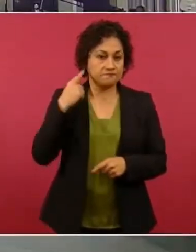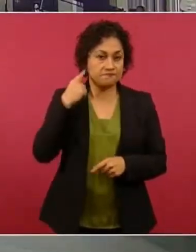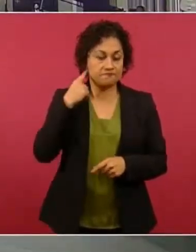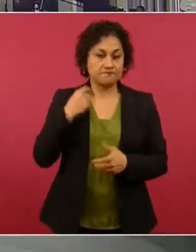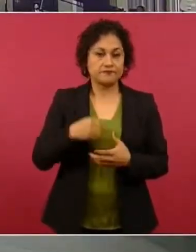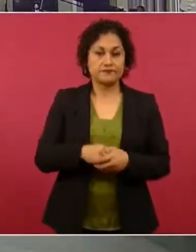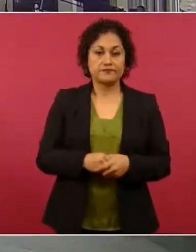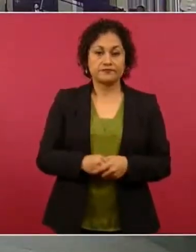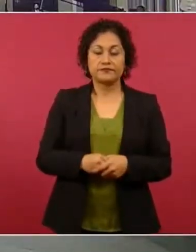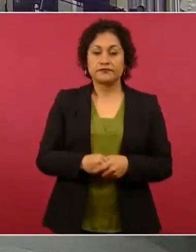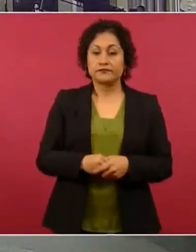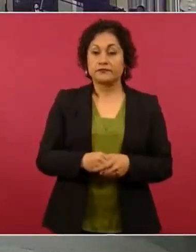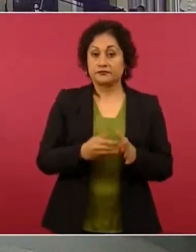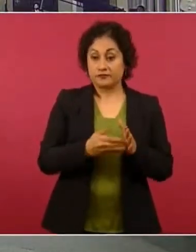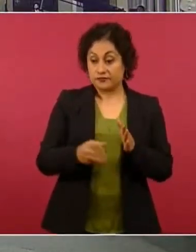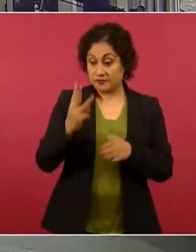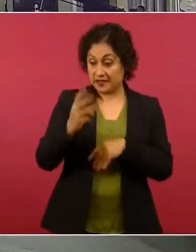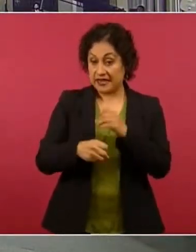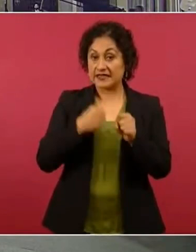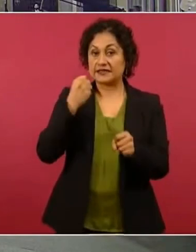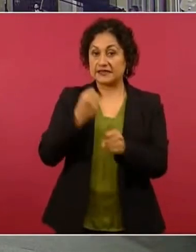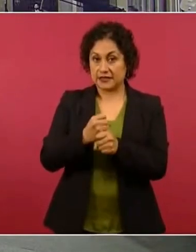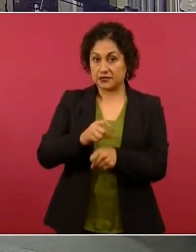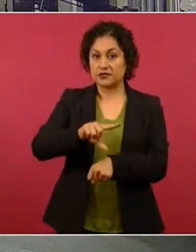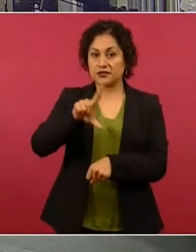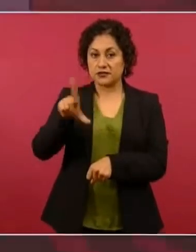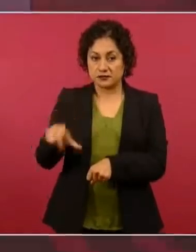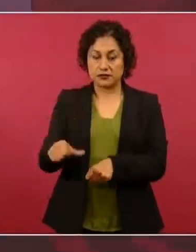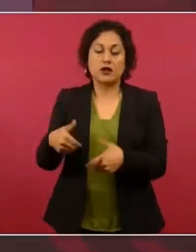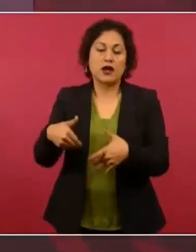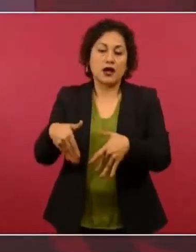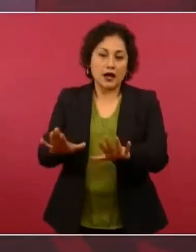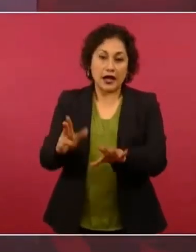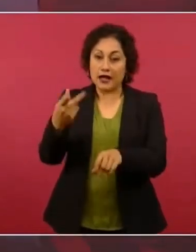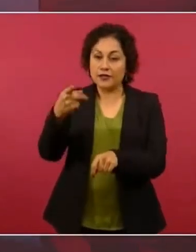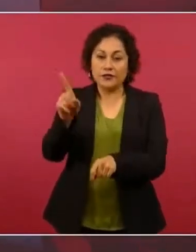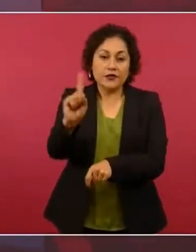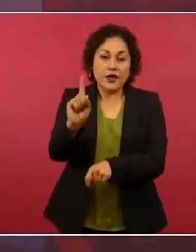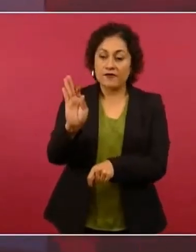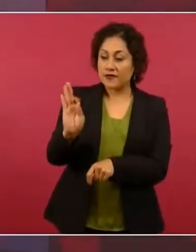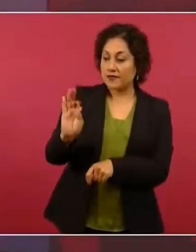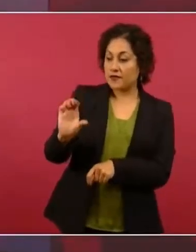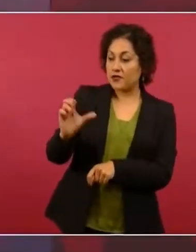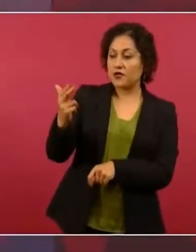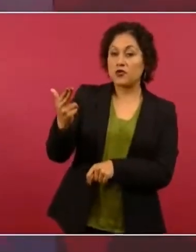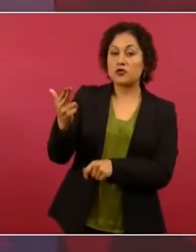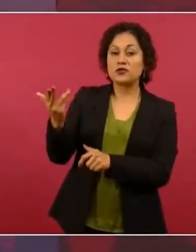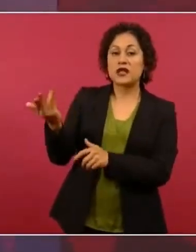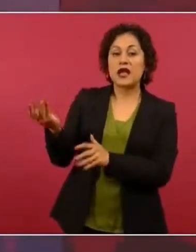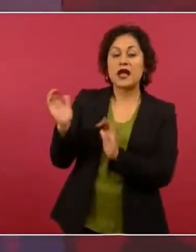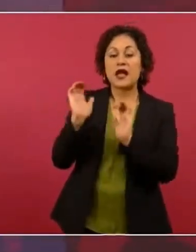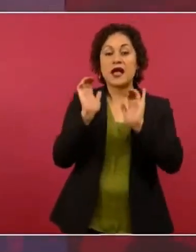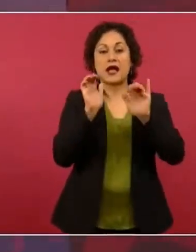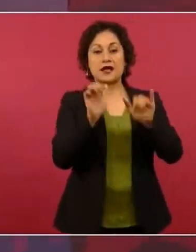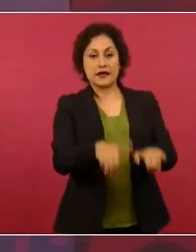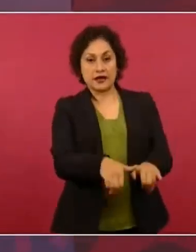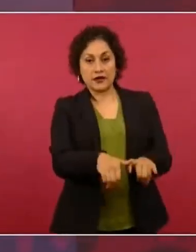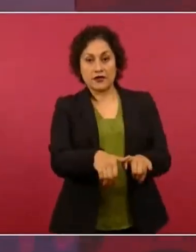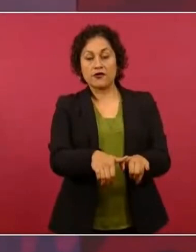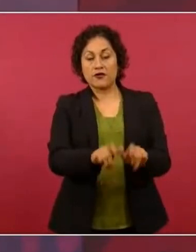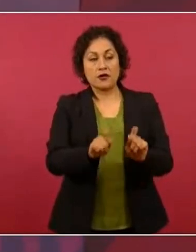Después de tres años pero este Llegando llegando solicitó su crédito y luego como se hizo